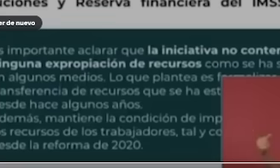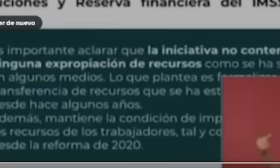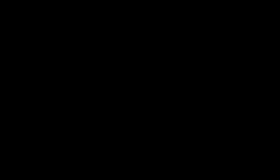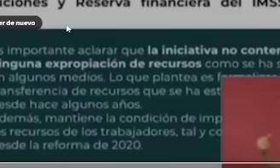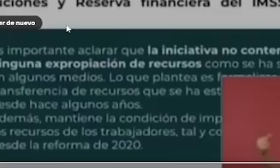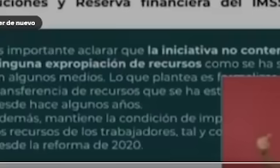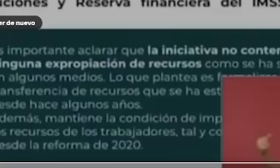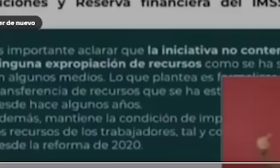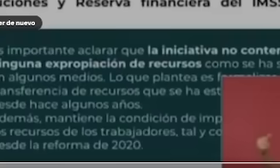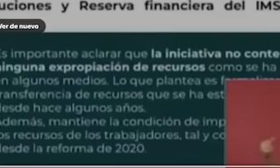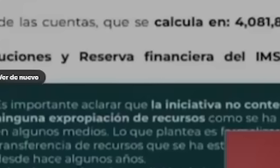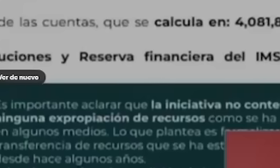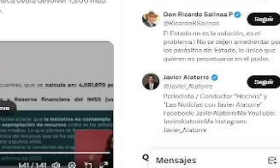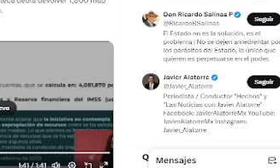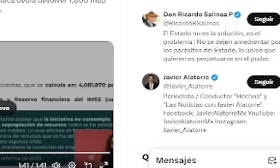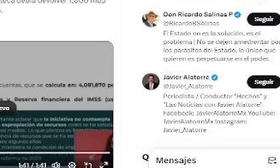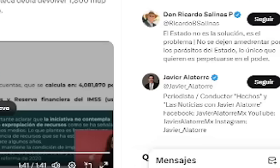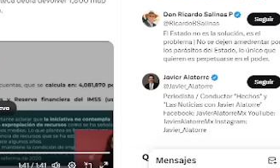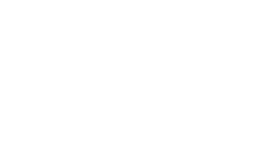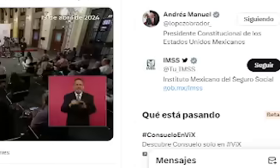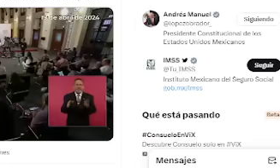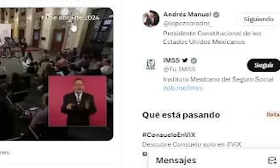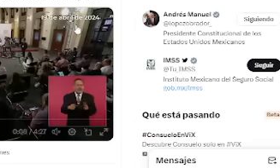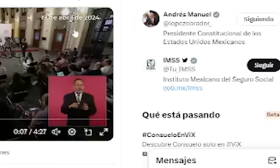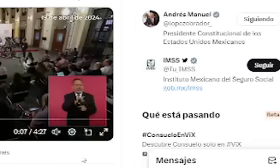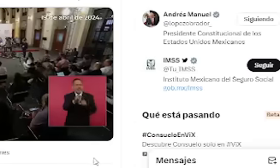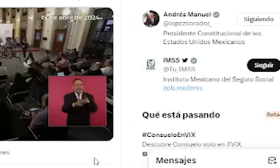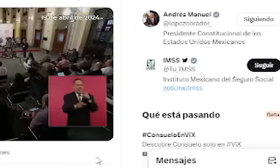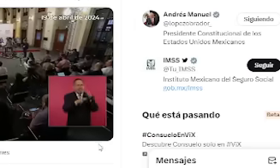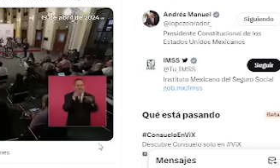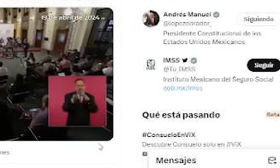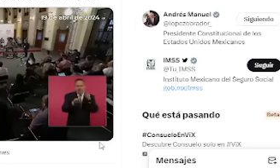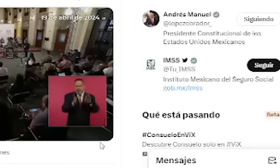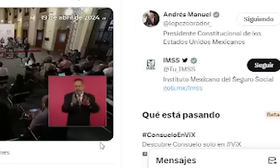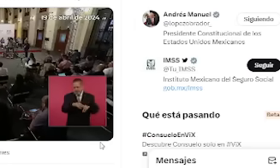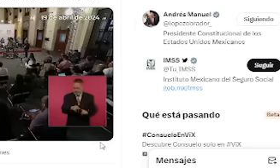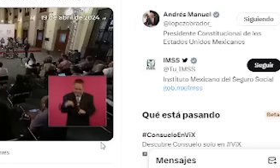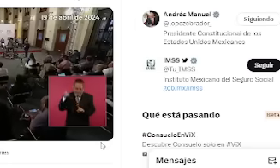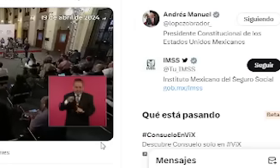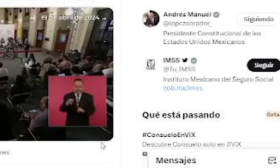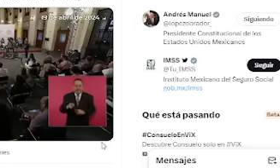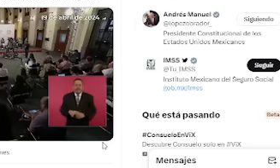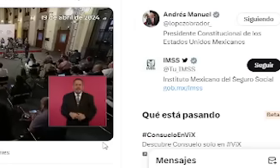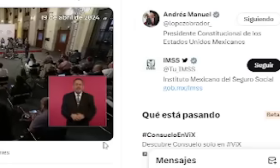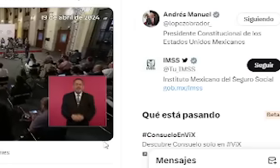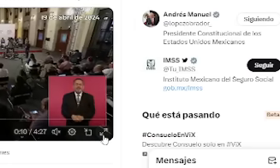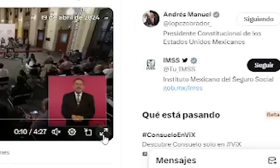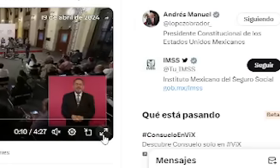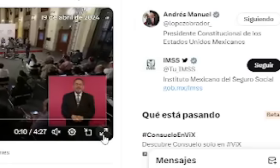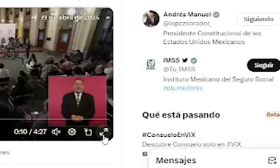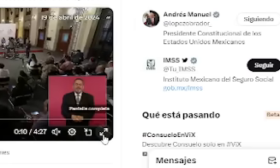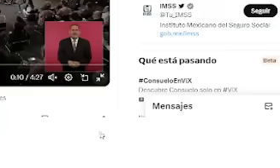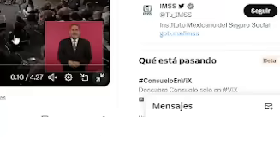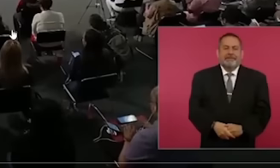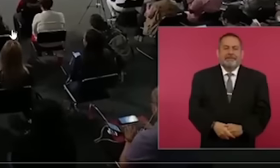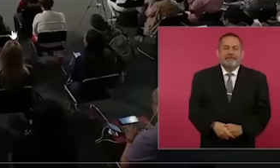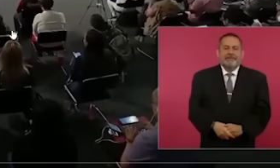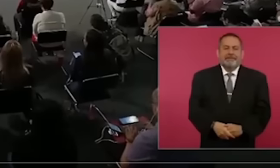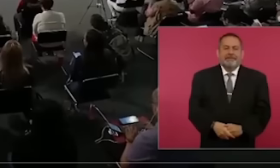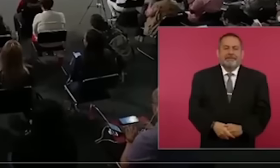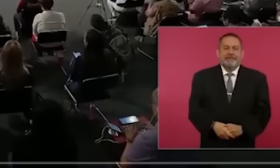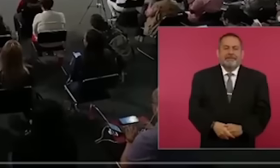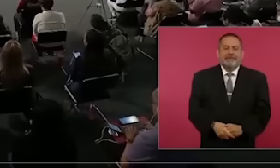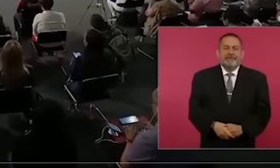Pues ahí está, amigas y amigos, lo que dijo Soy Robledo, y como les platico, el presidente López Obrador después